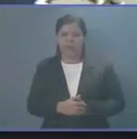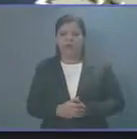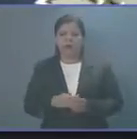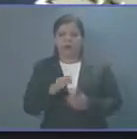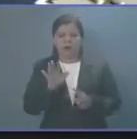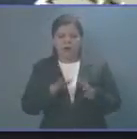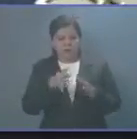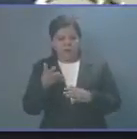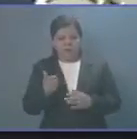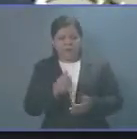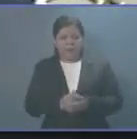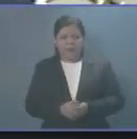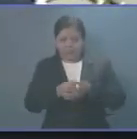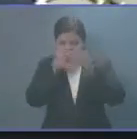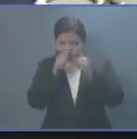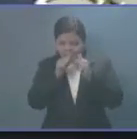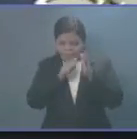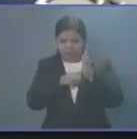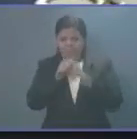agresivamente atacadas.